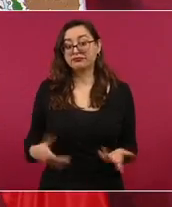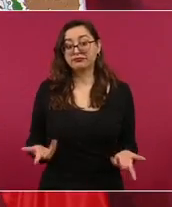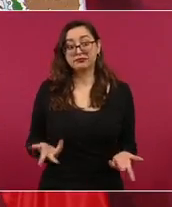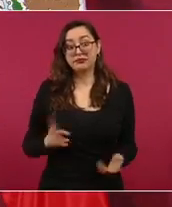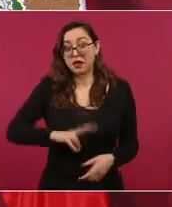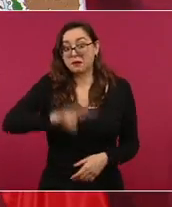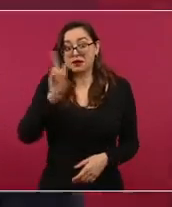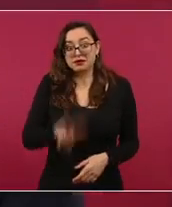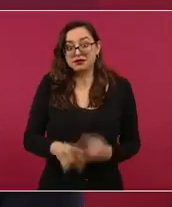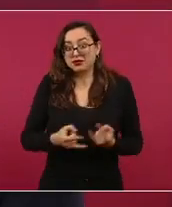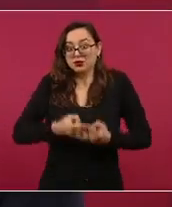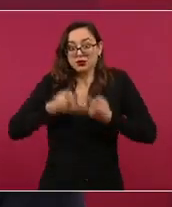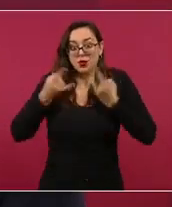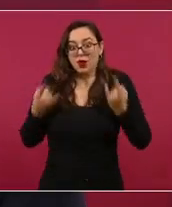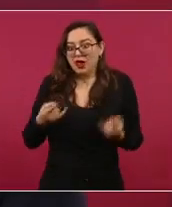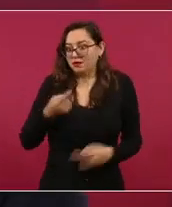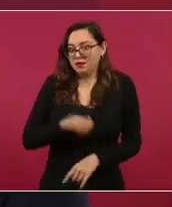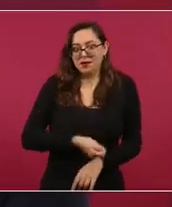extraordinarios,